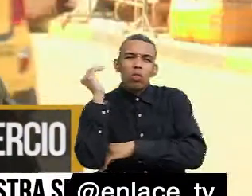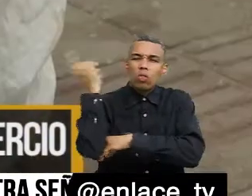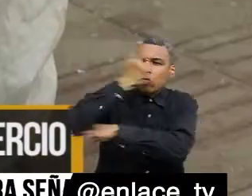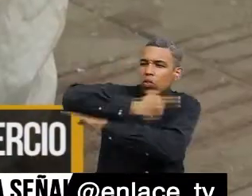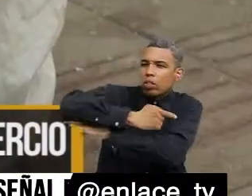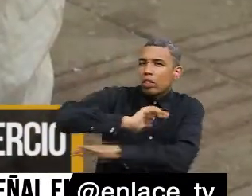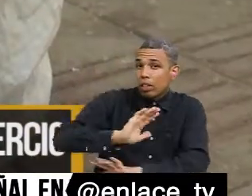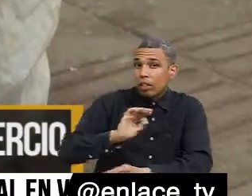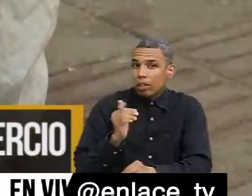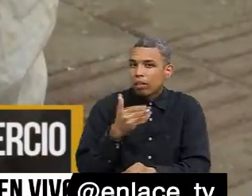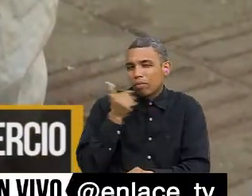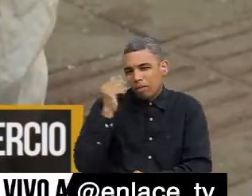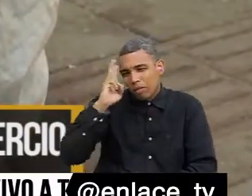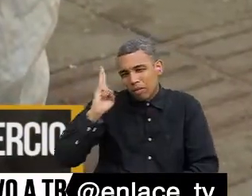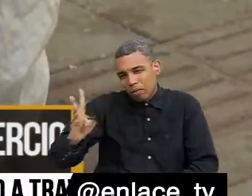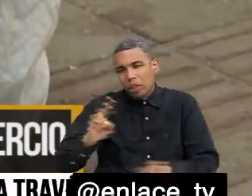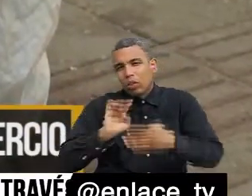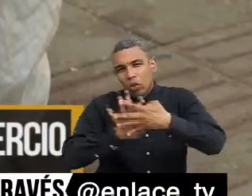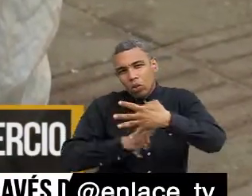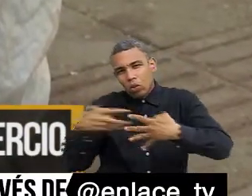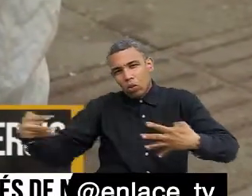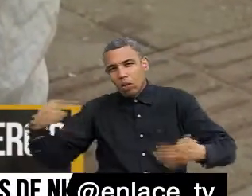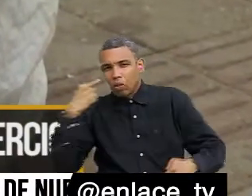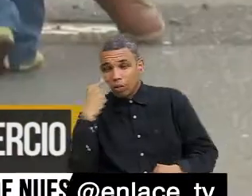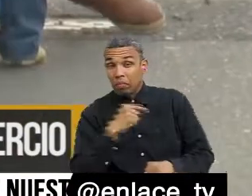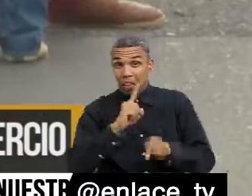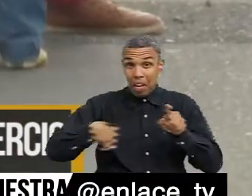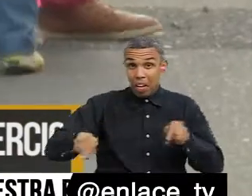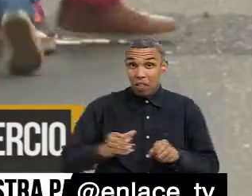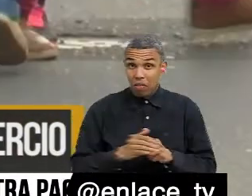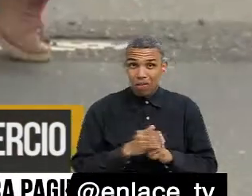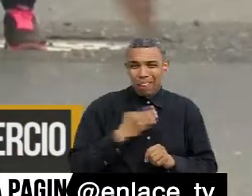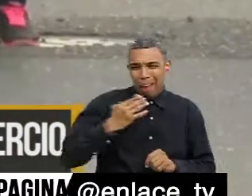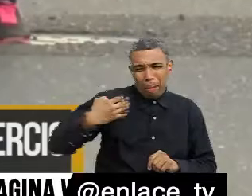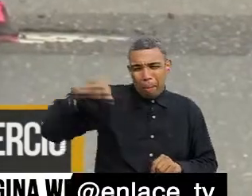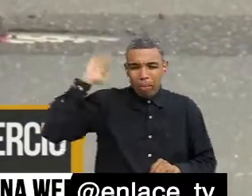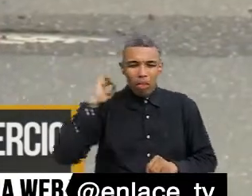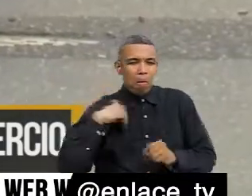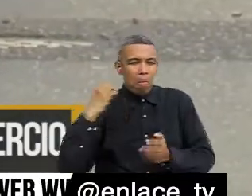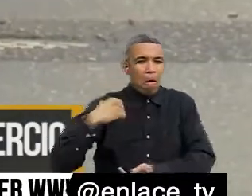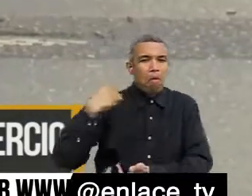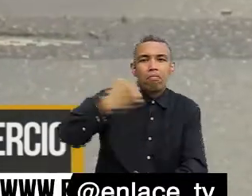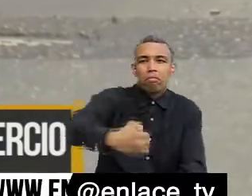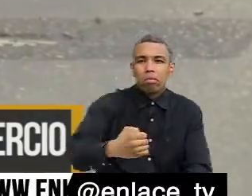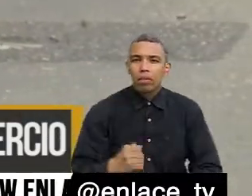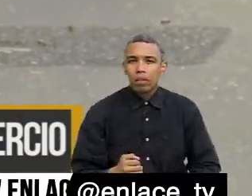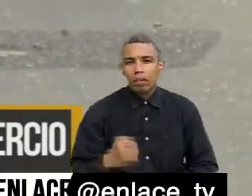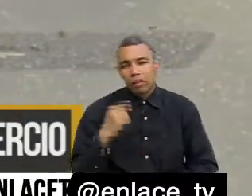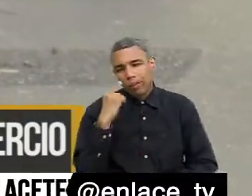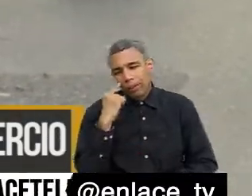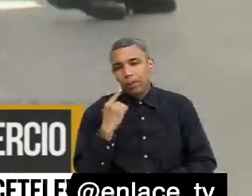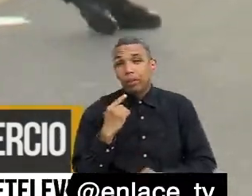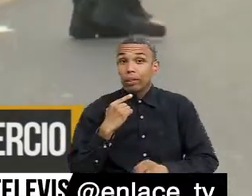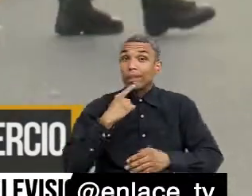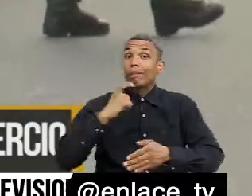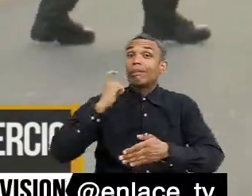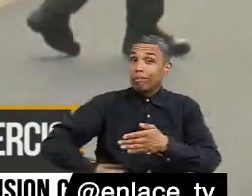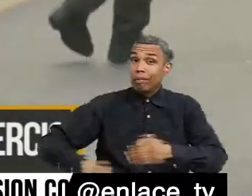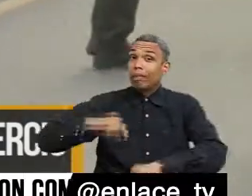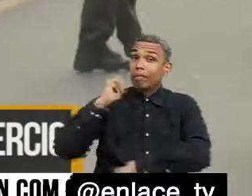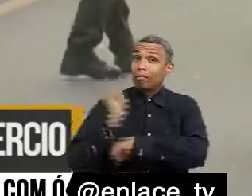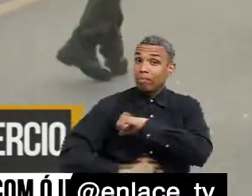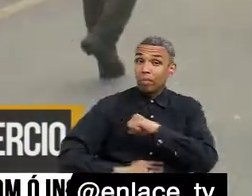los empresarios que no acaten las normas serán sancionados con el compañero ambiental hoy domingo fue pedagógico pero a partir del próximo